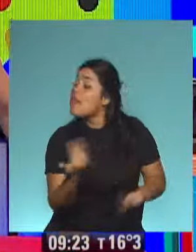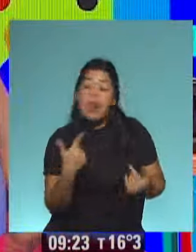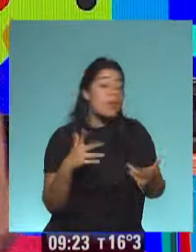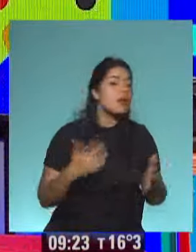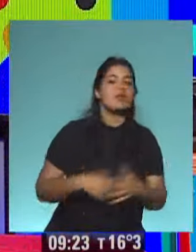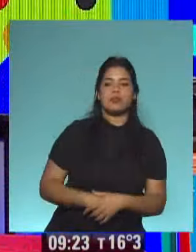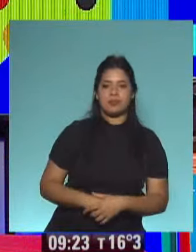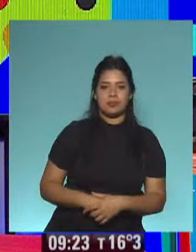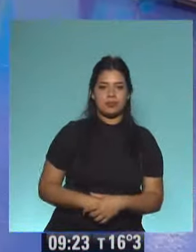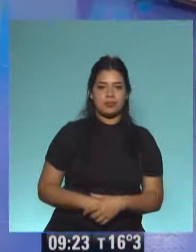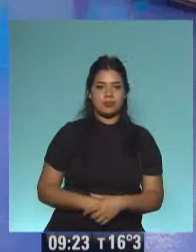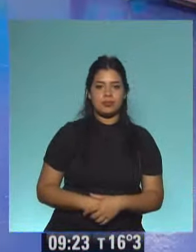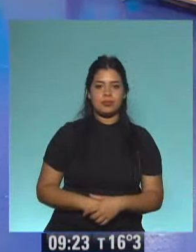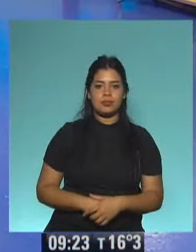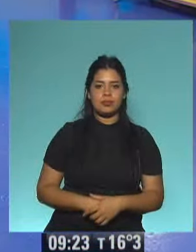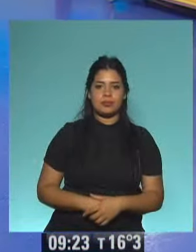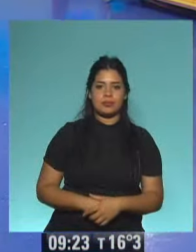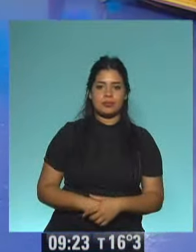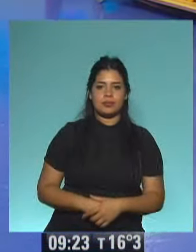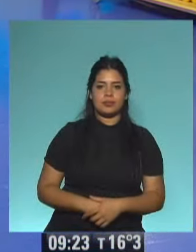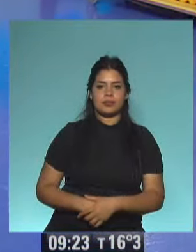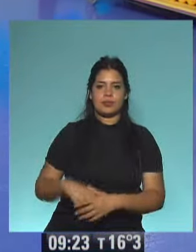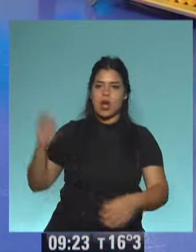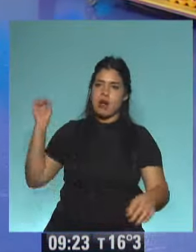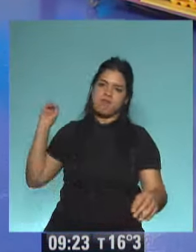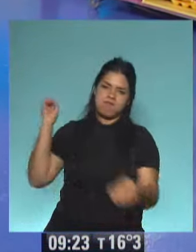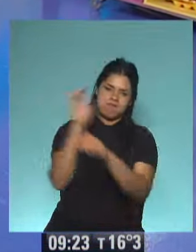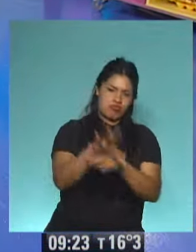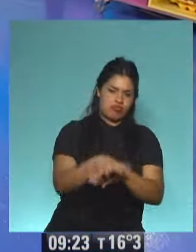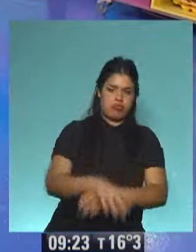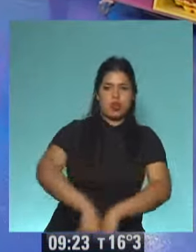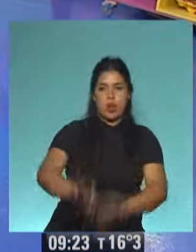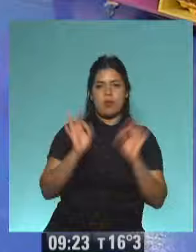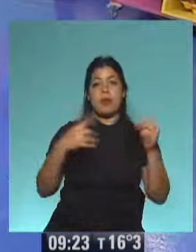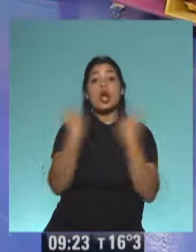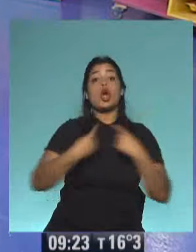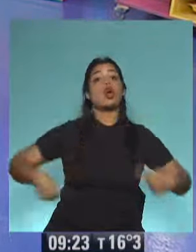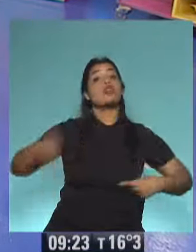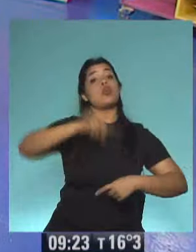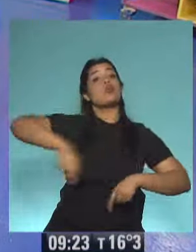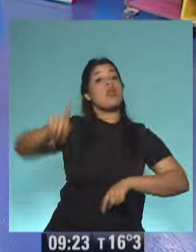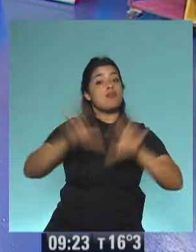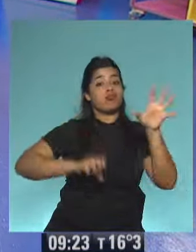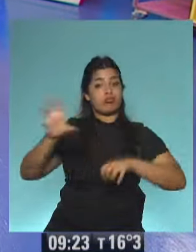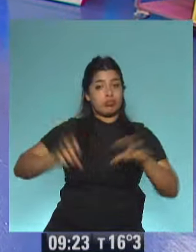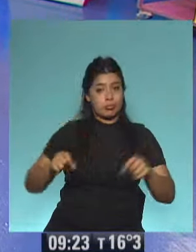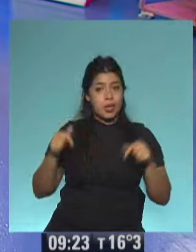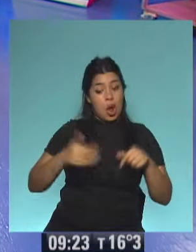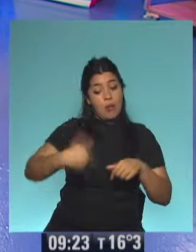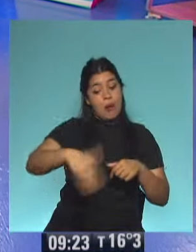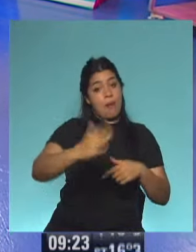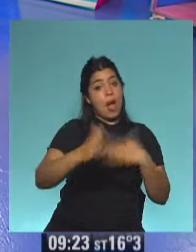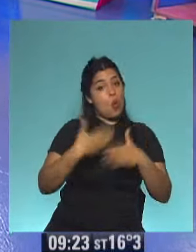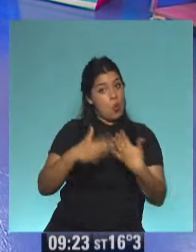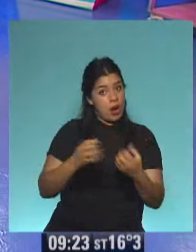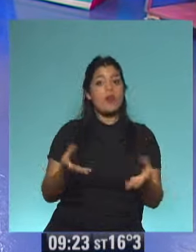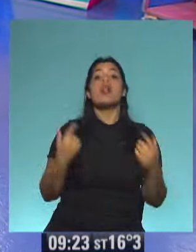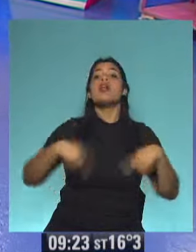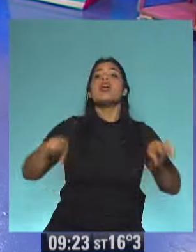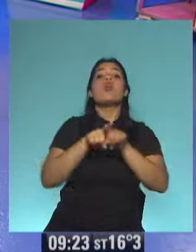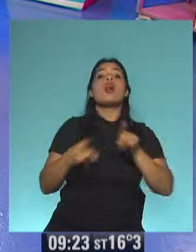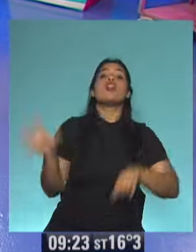chicas. Ahí estaba la lista. Mi amor, toco por acá. Tomen la lista, vayan a buscar las cosas que jugaremos en la cocina. Perfecto, y como todas las